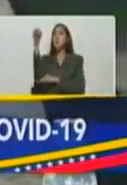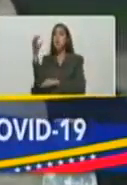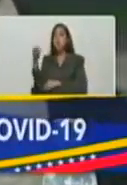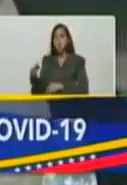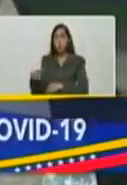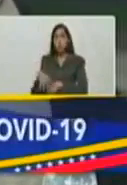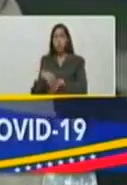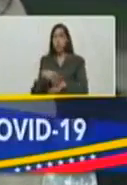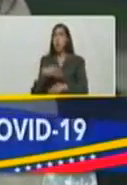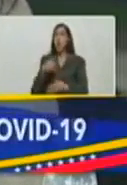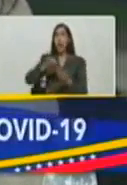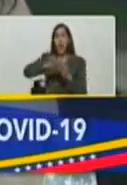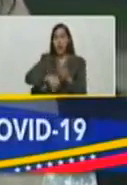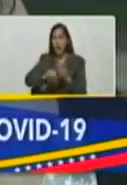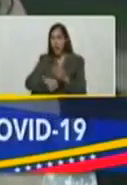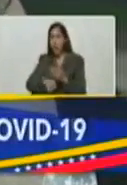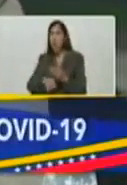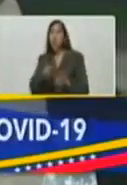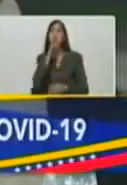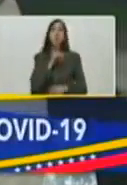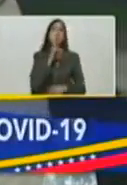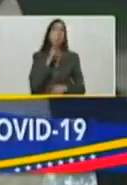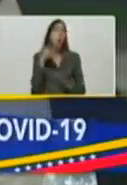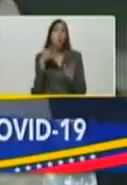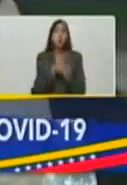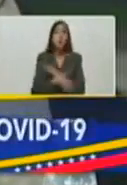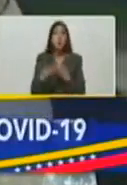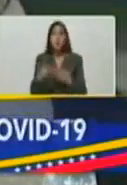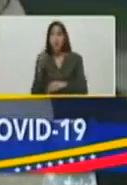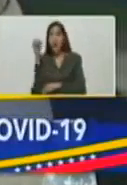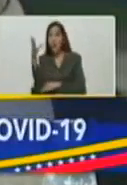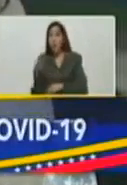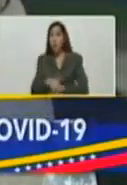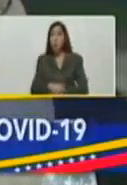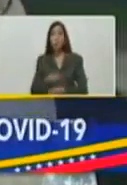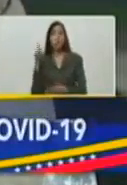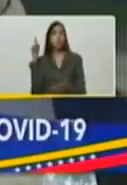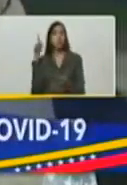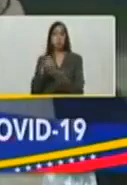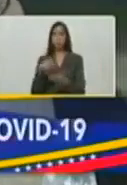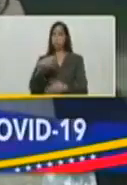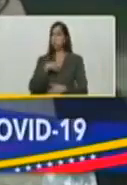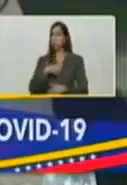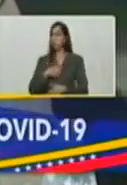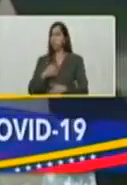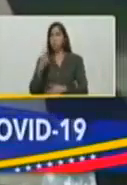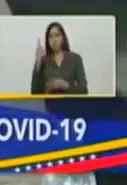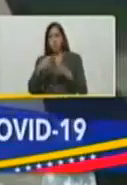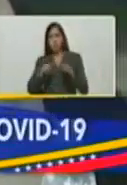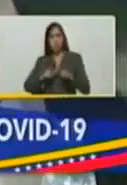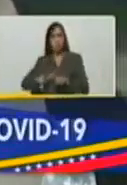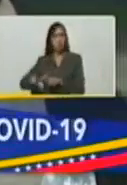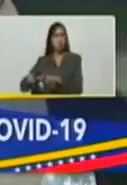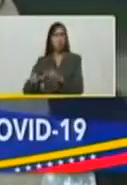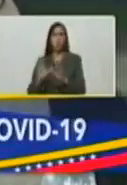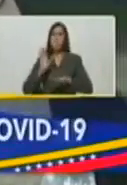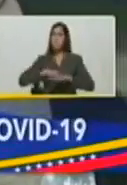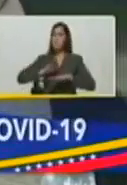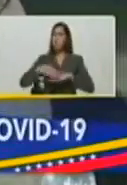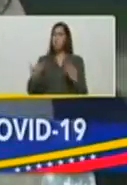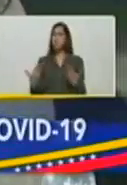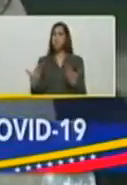su número de cédula, sale en rojo, bueno, la persona no puede acceder al restaurante, al centro comercial o donde se encuentre, porque quiere